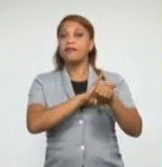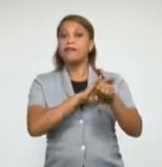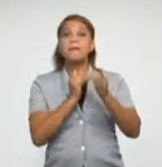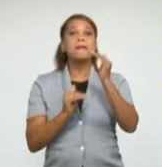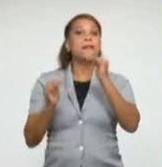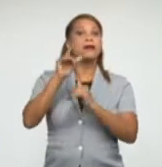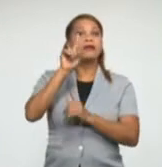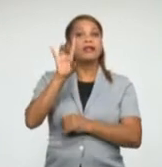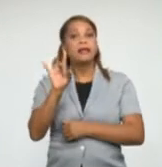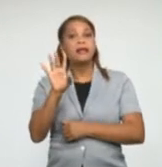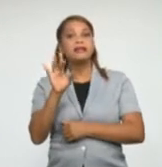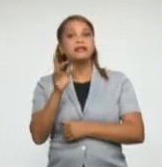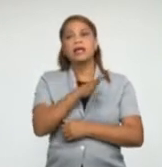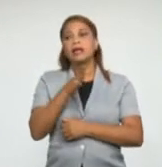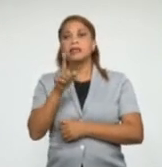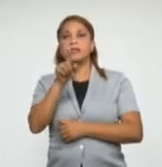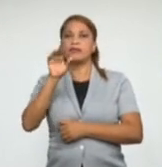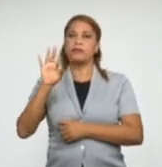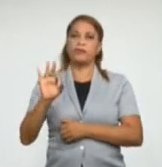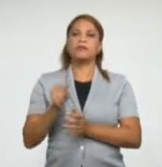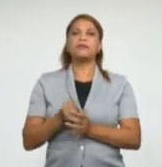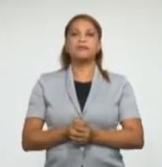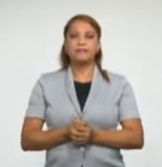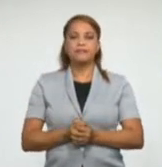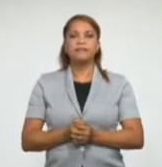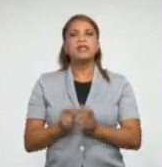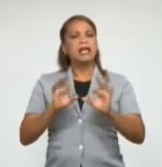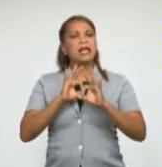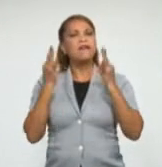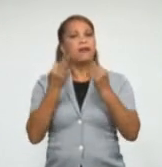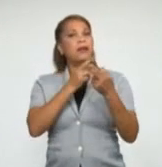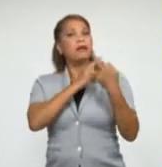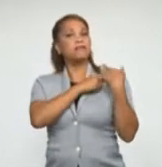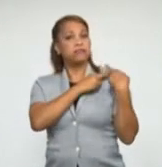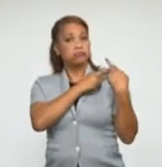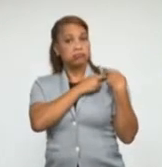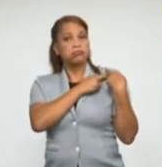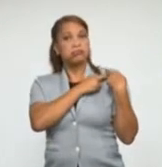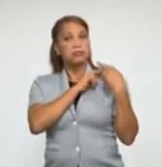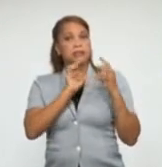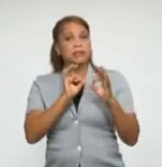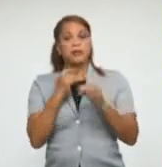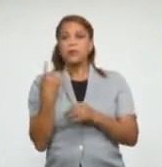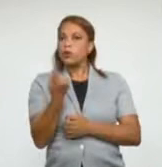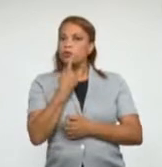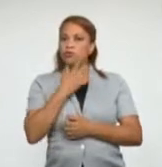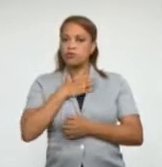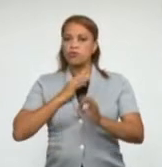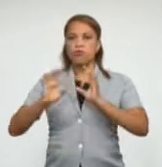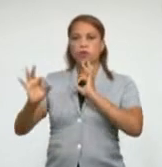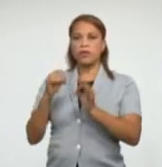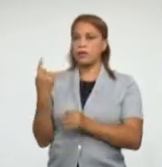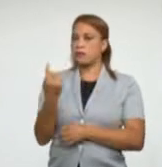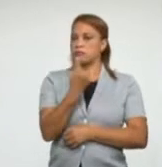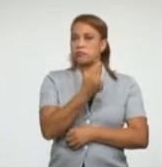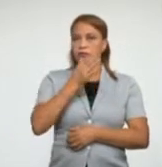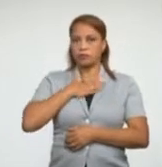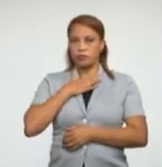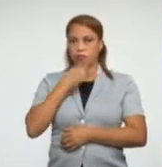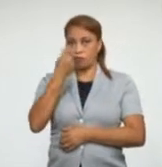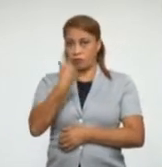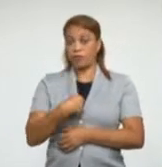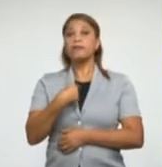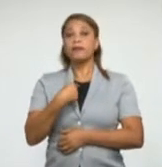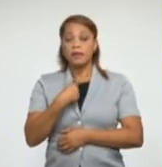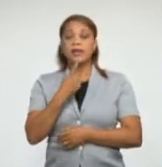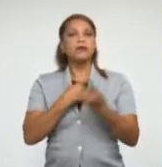15 y 18 años, que en eso la familia tiene un peso importante, pero ya el autocuidado y la autorresponsabilidad también